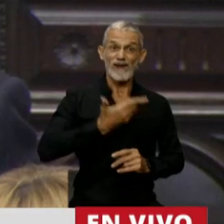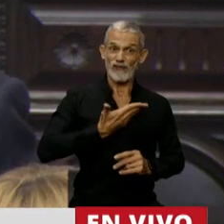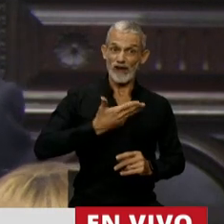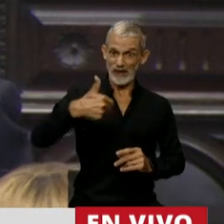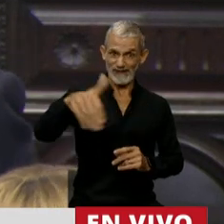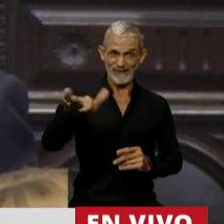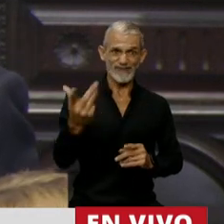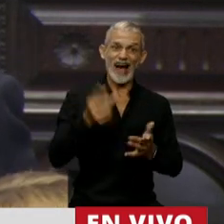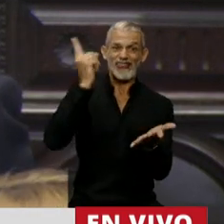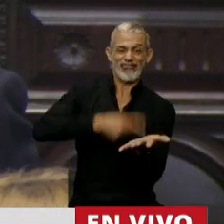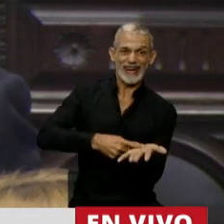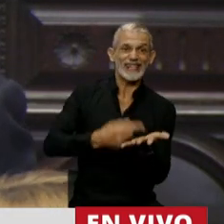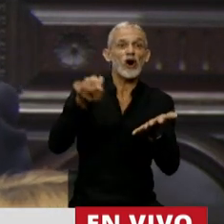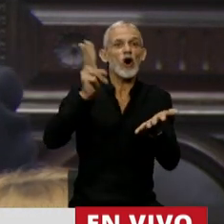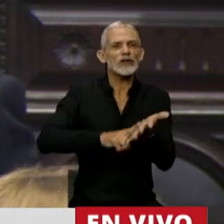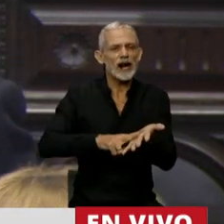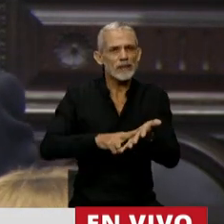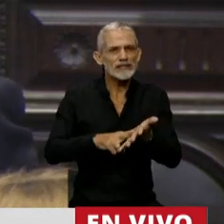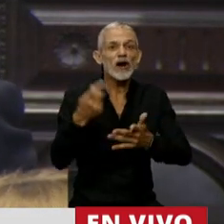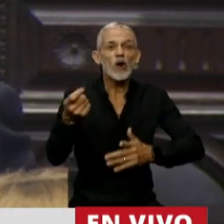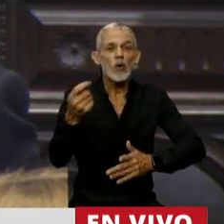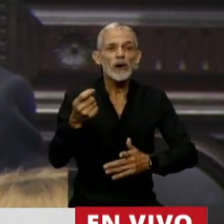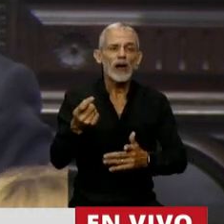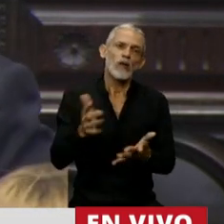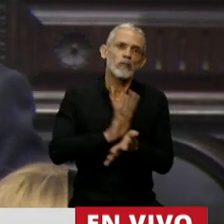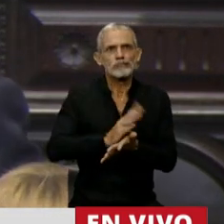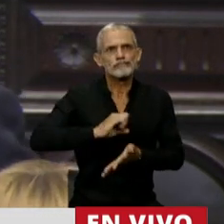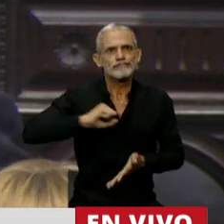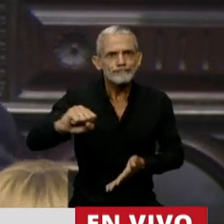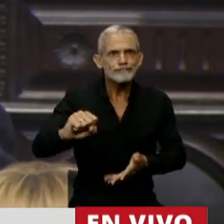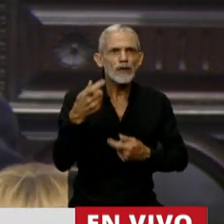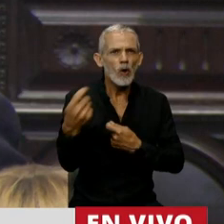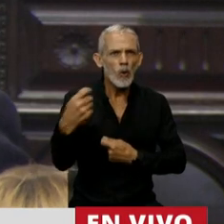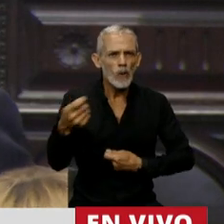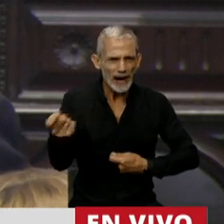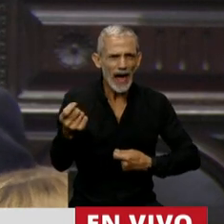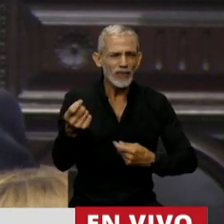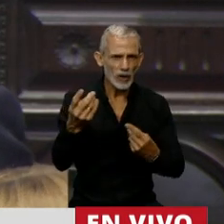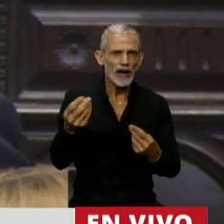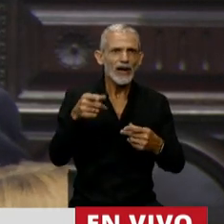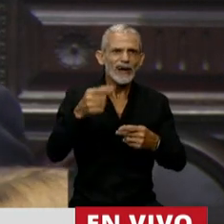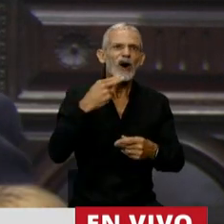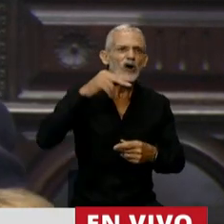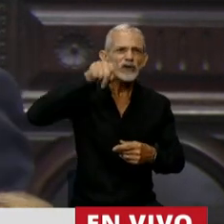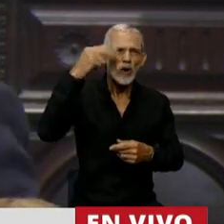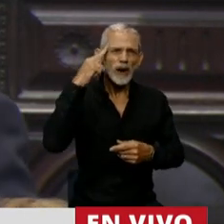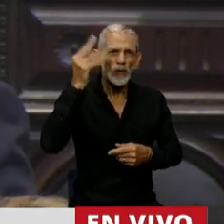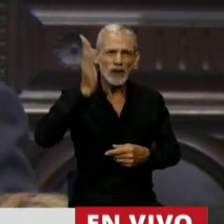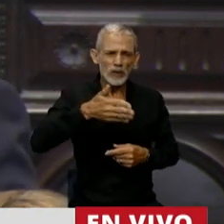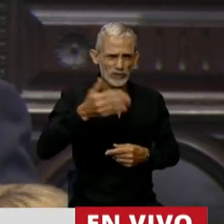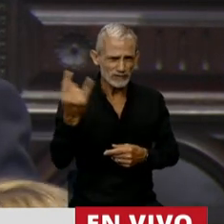cuando salga ese decreto y una nueva vez más sea una defraudación a los jubilados que ese número no esté.